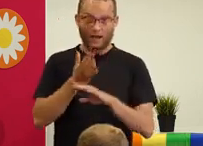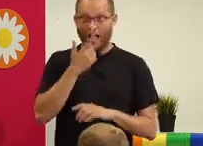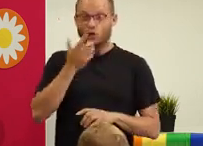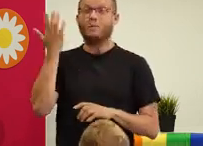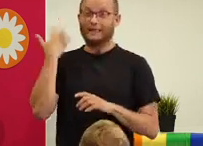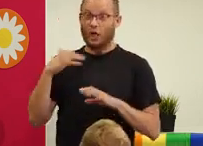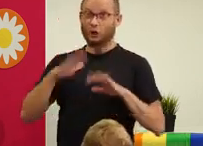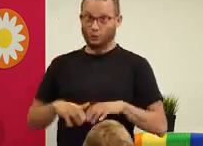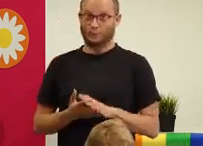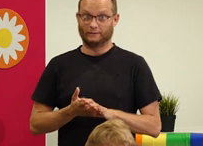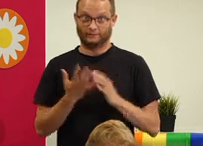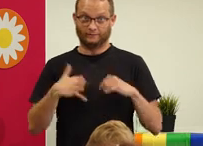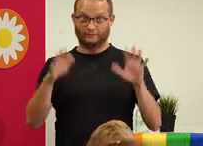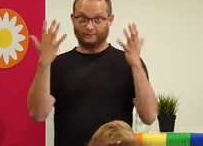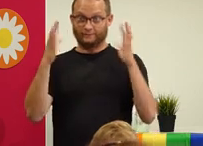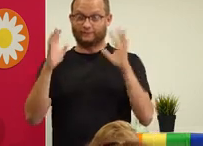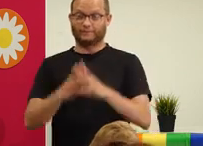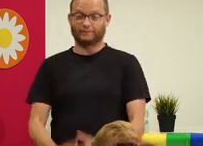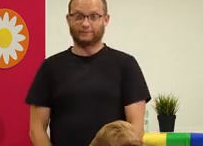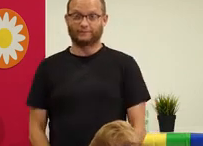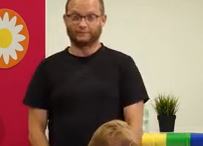año pasado, porque no será por ti, cariño.